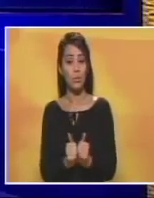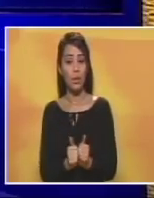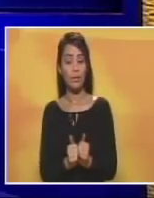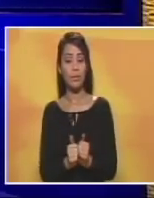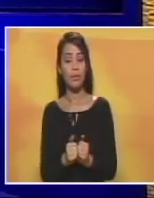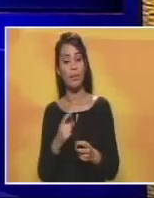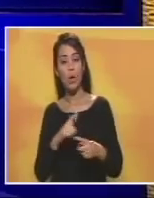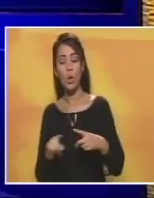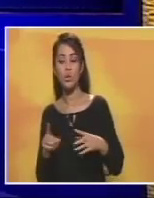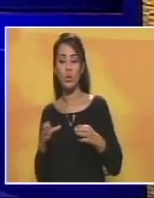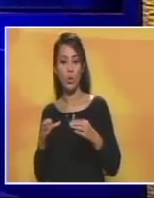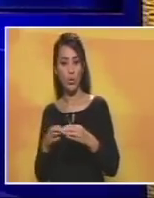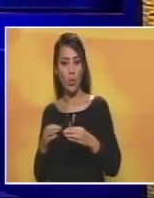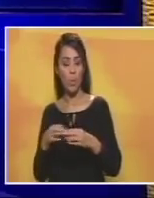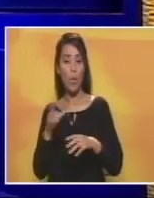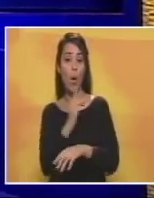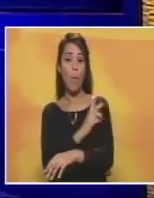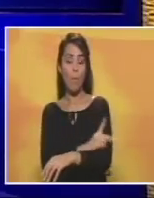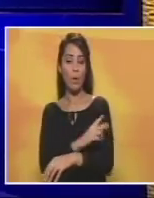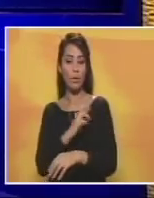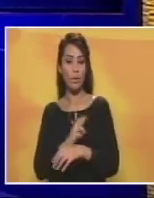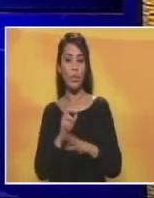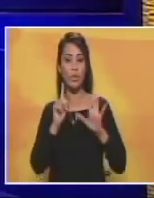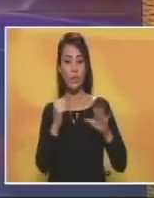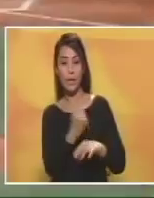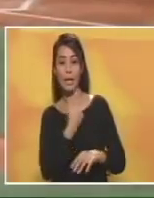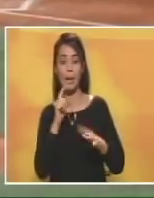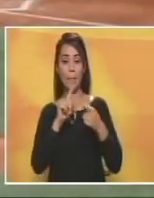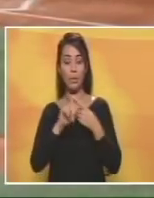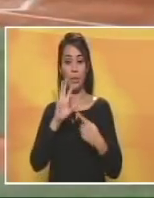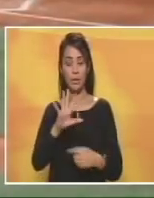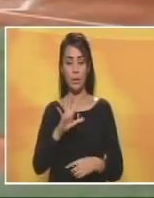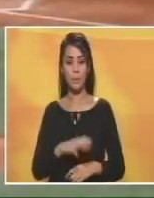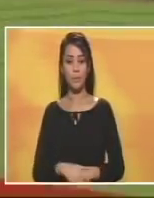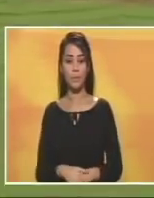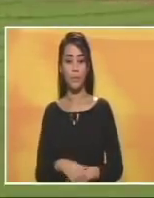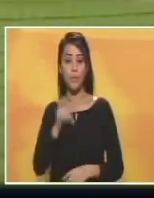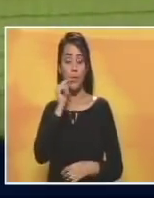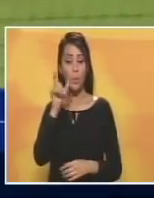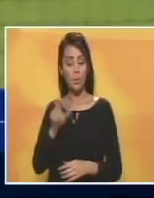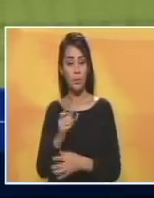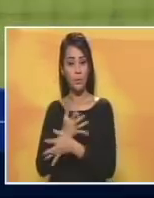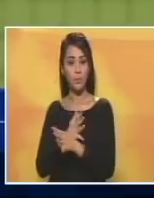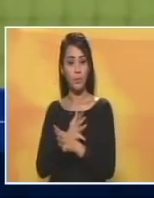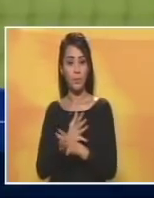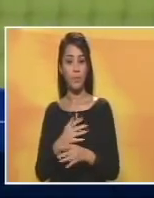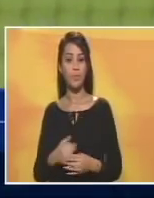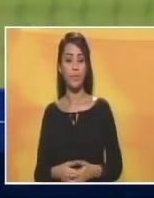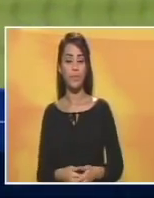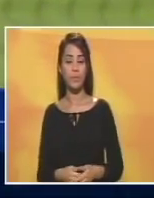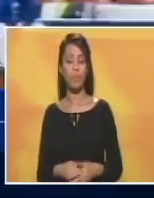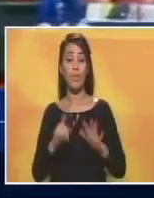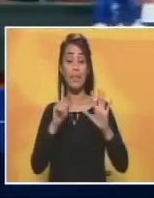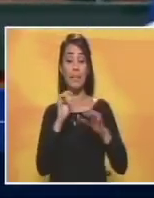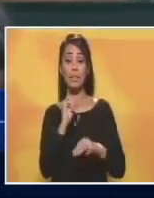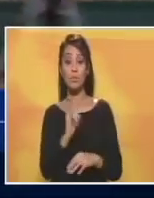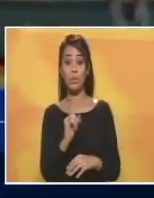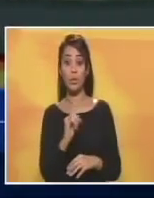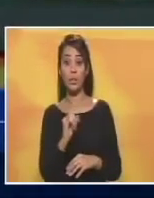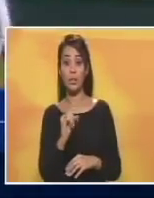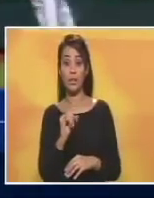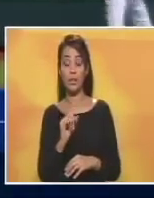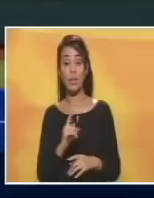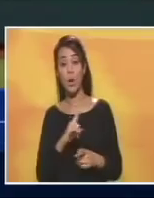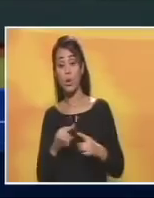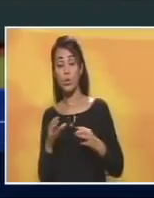ante Criollos de Caguas de Puerto Rico 6-5. El protagonista del duelo fue Anthony García, quien conectó gran slam en el sexto episodio y le permitió